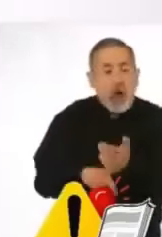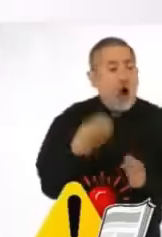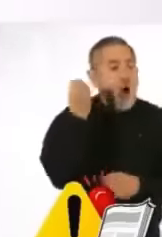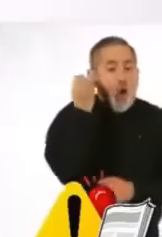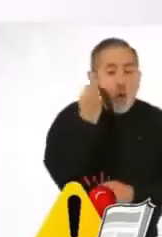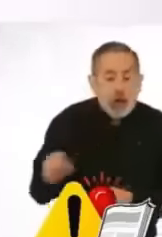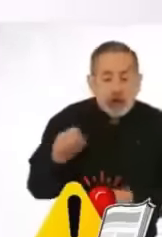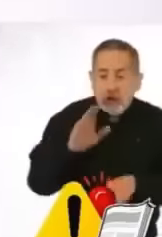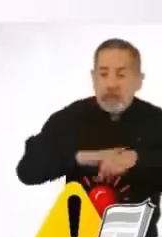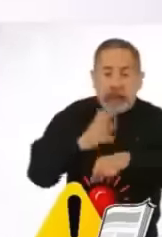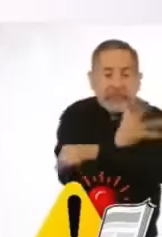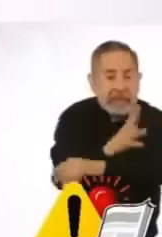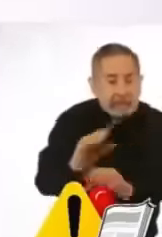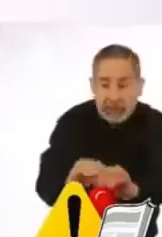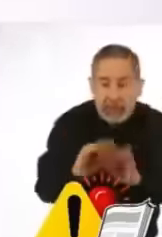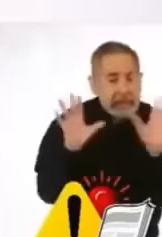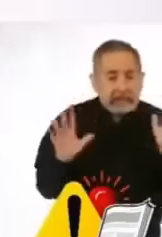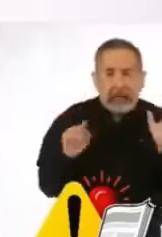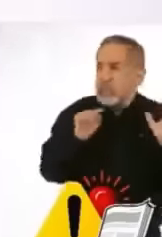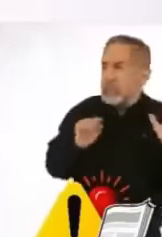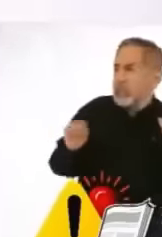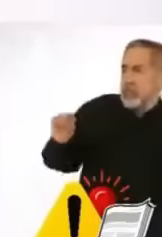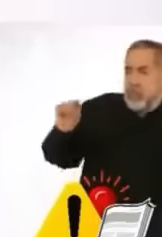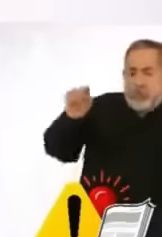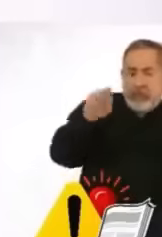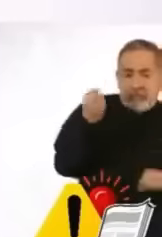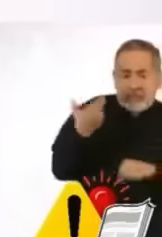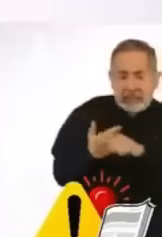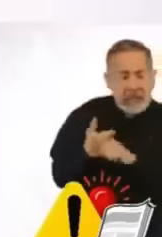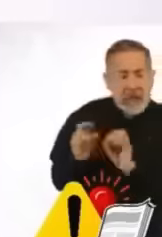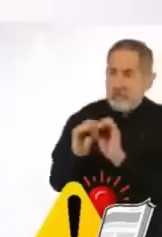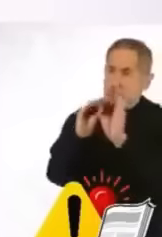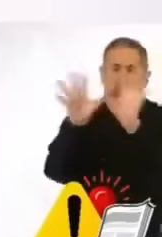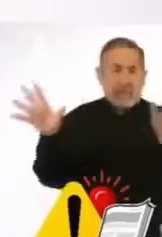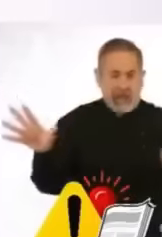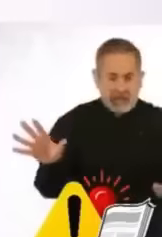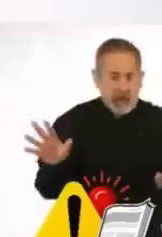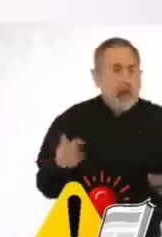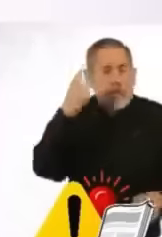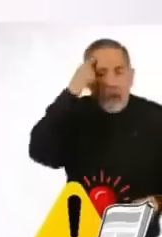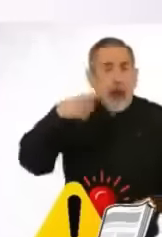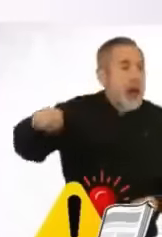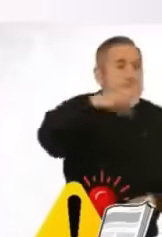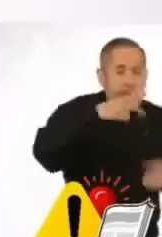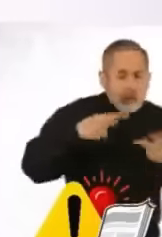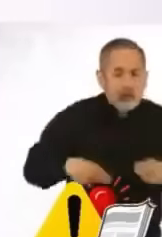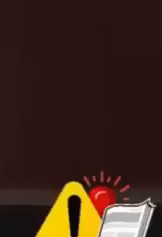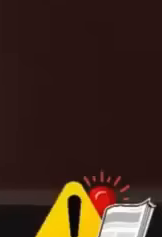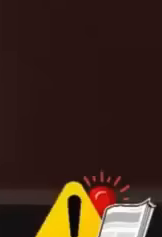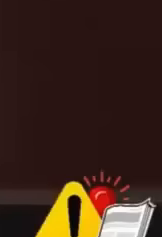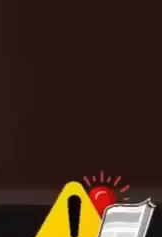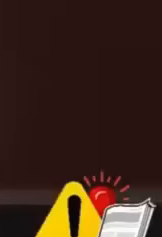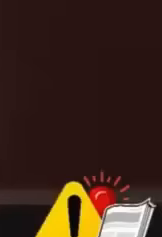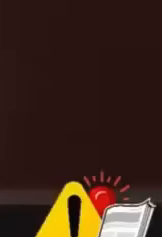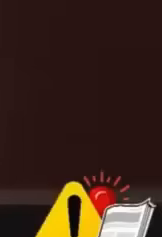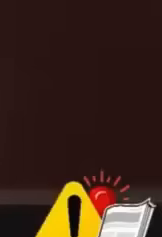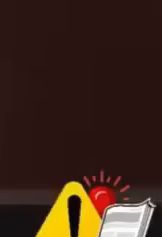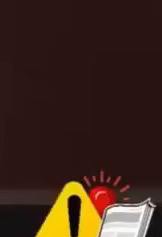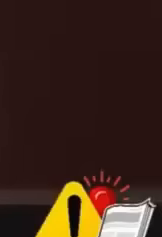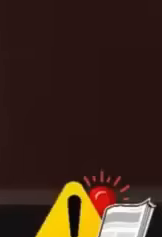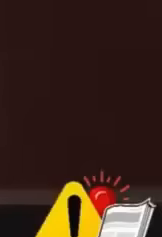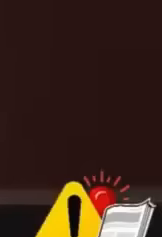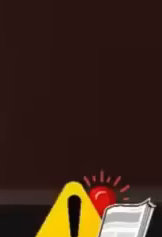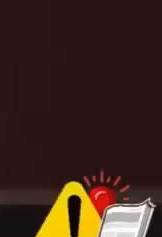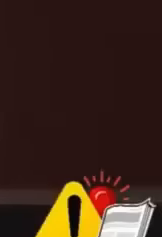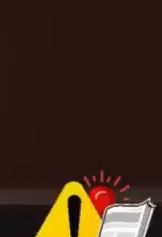que se está tomando. Así que mexicanos, prepárense, porque les vamos a presentar lo más polémico de la República. ¡Comenzamos! Mexicanos, ya sabemos